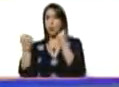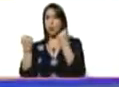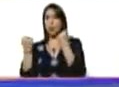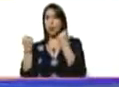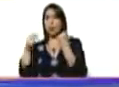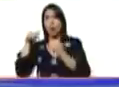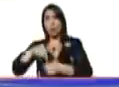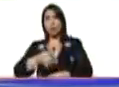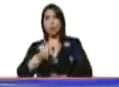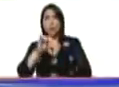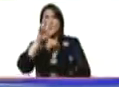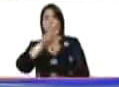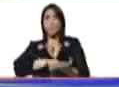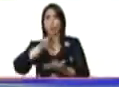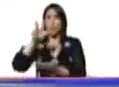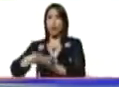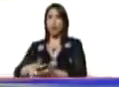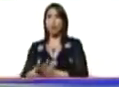tengo aprobada,